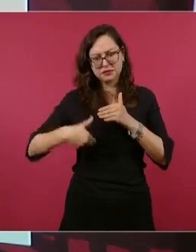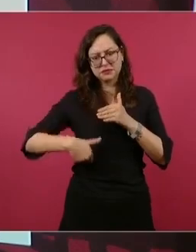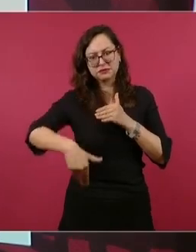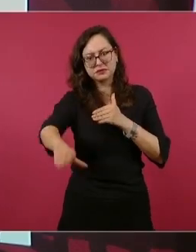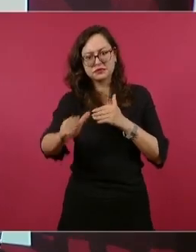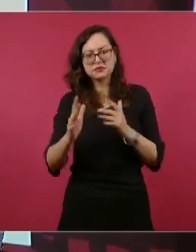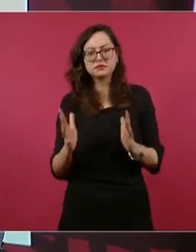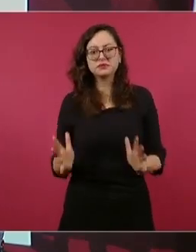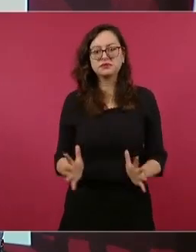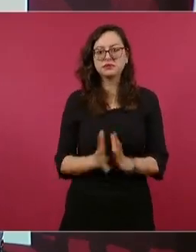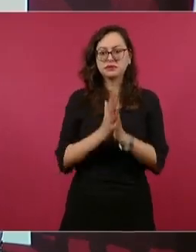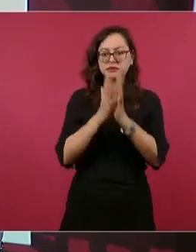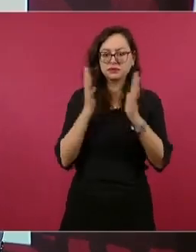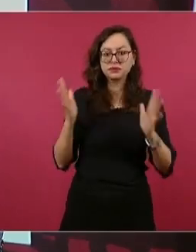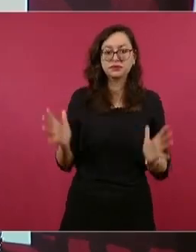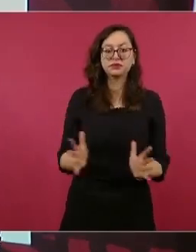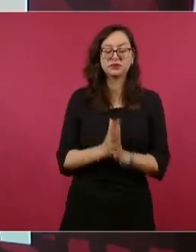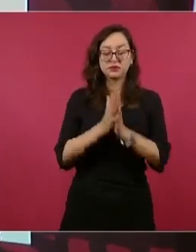empiecen a